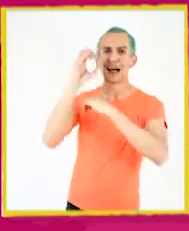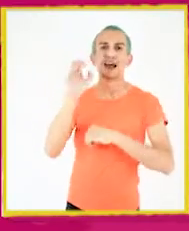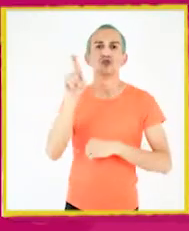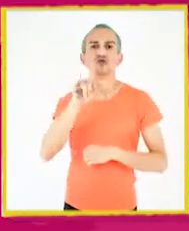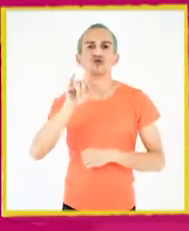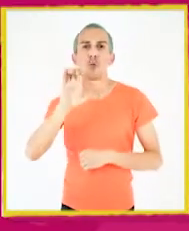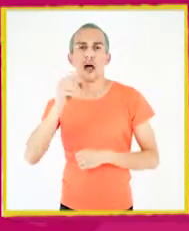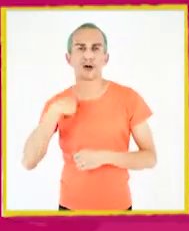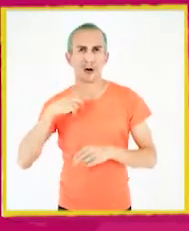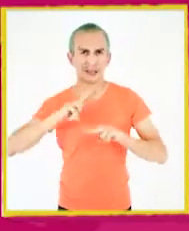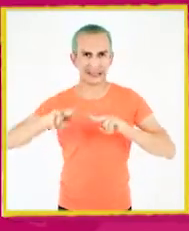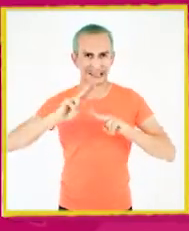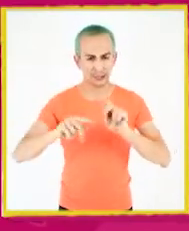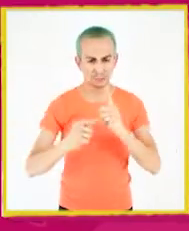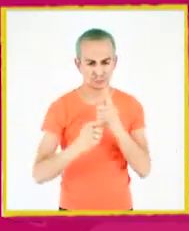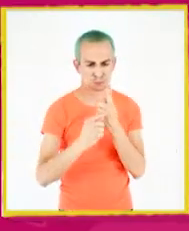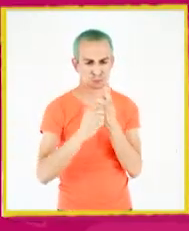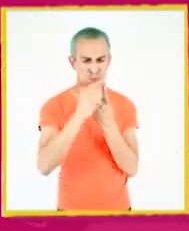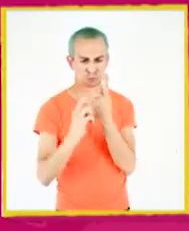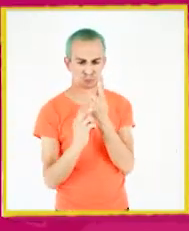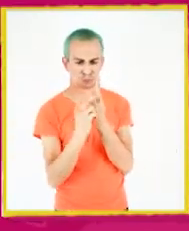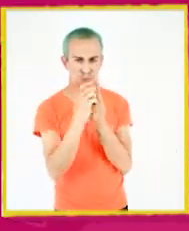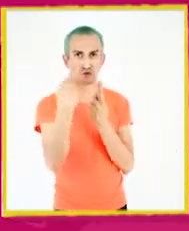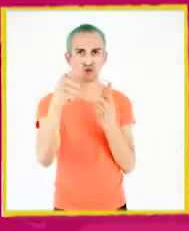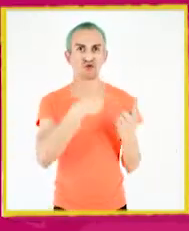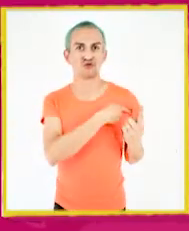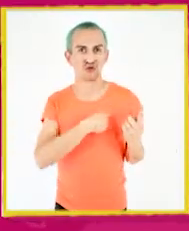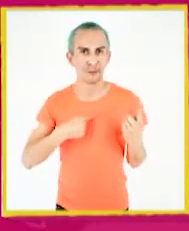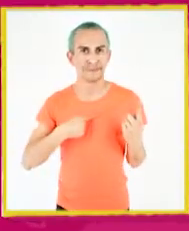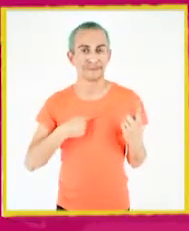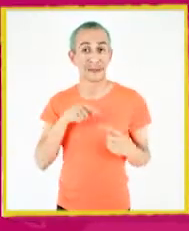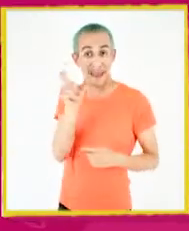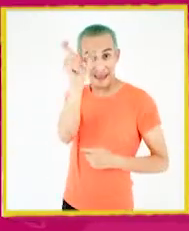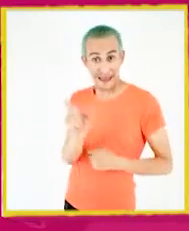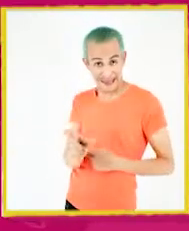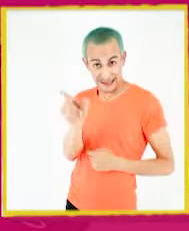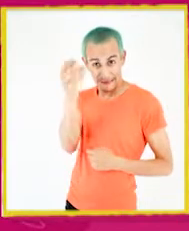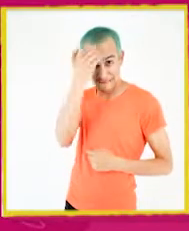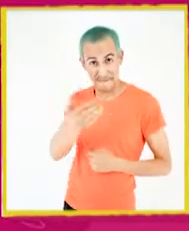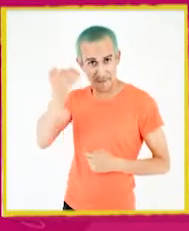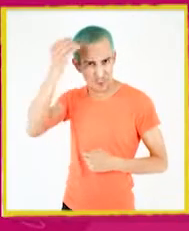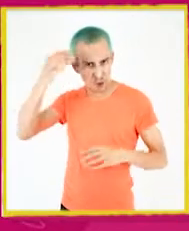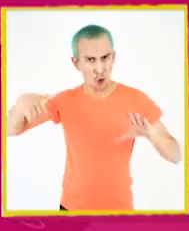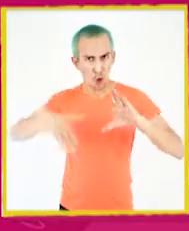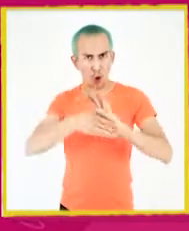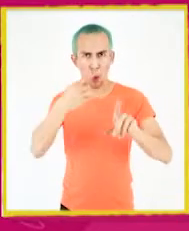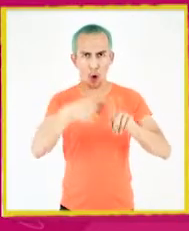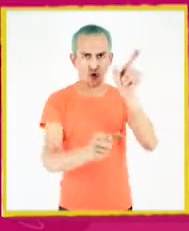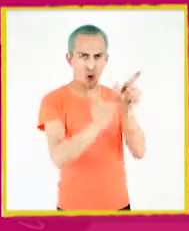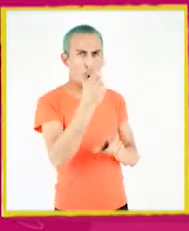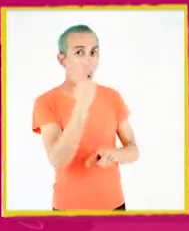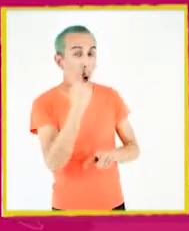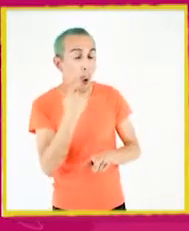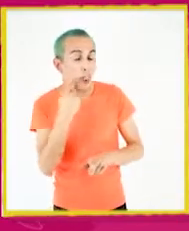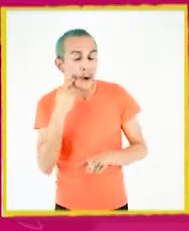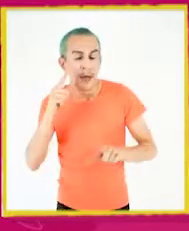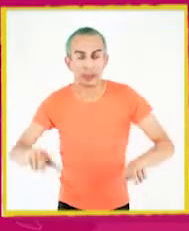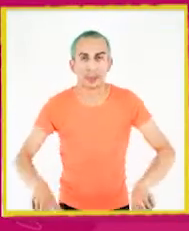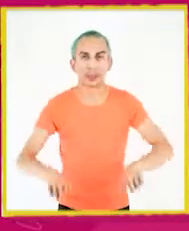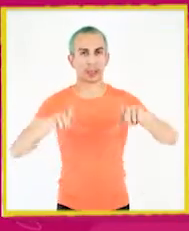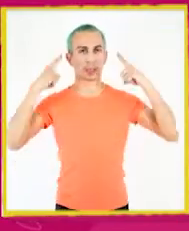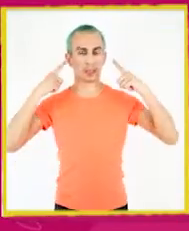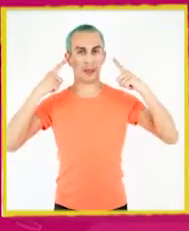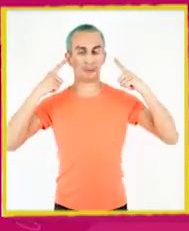sueco, creador de la escala termométrica que lleva su nombre. Anders Celsius fue junto a otros hombres una de